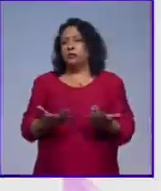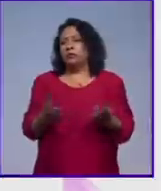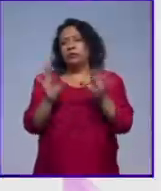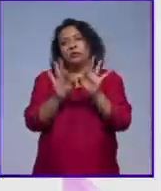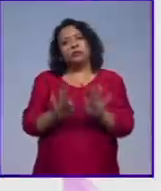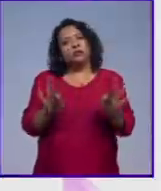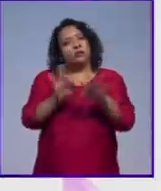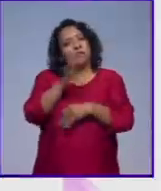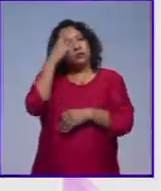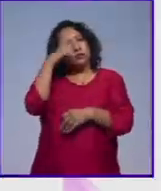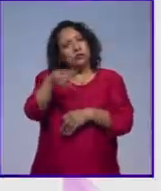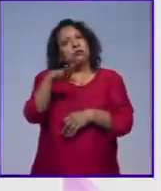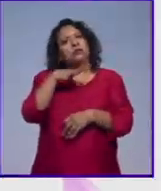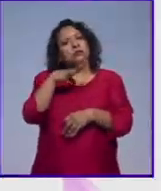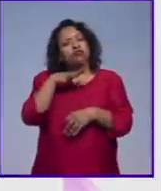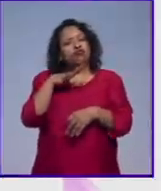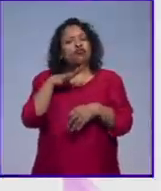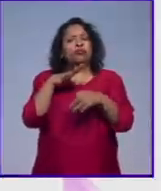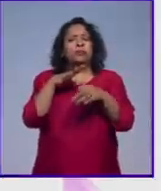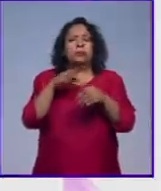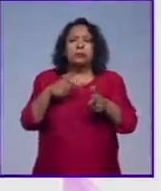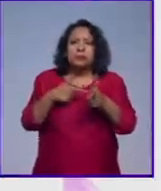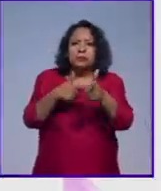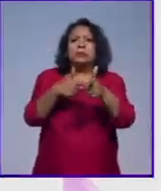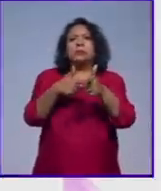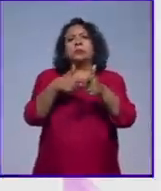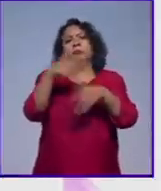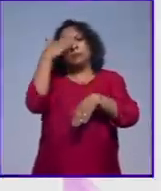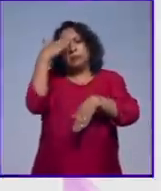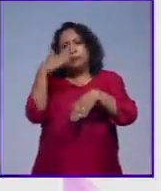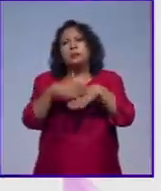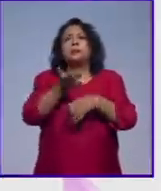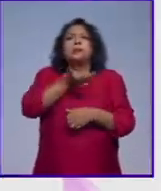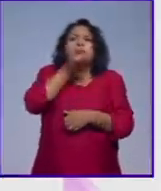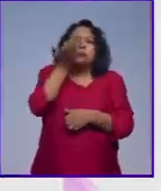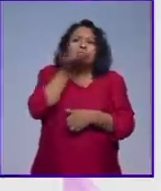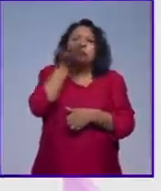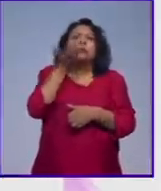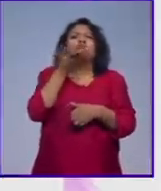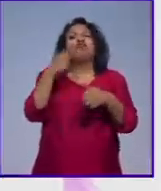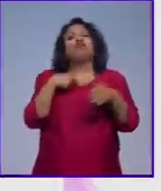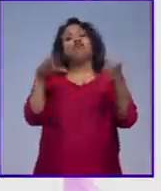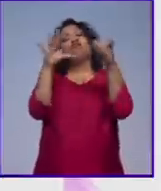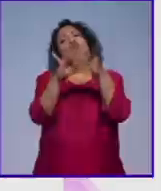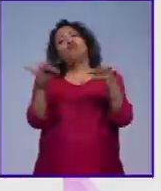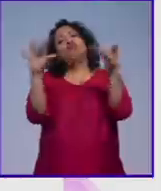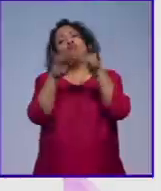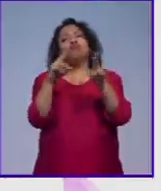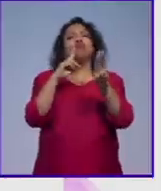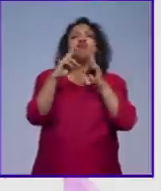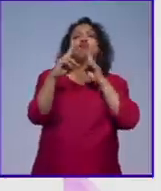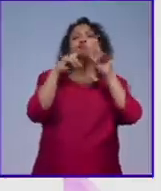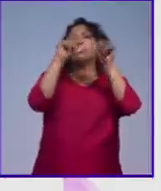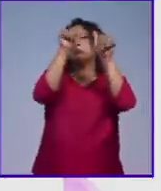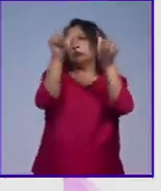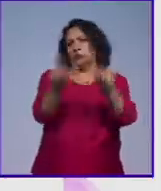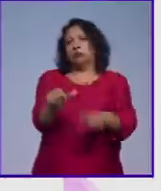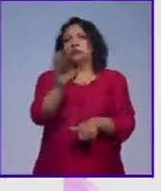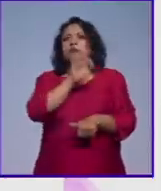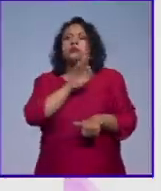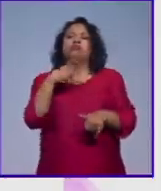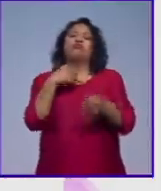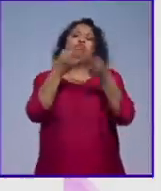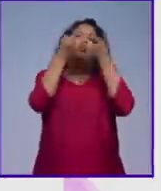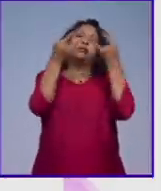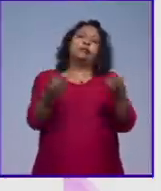Fundamental para mantener viva la memoria, la tradición, el ejercicio de narrar, el arte. Es todo un arte poder